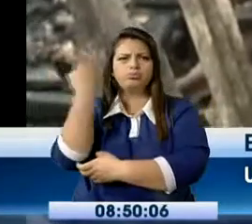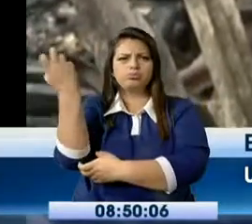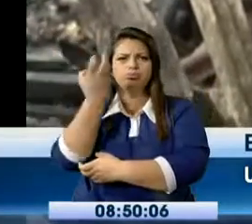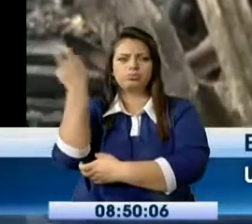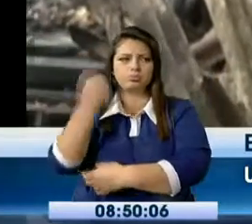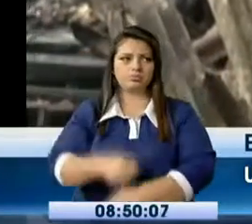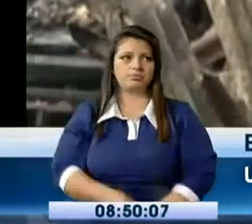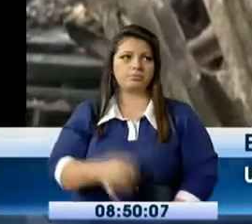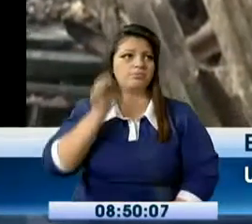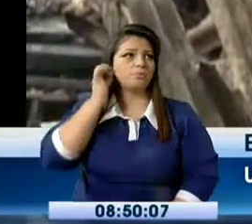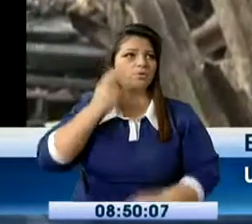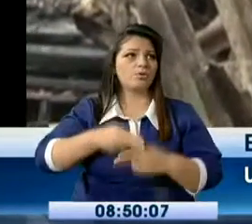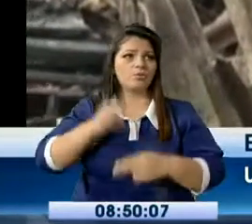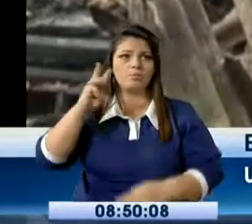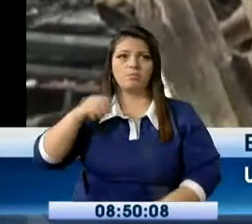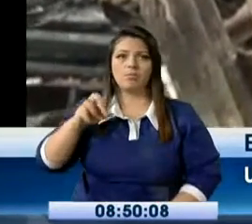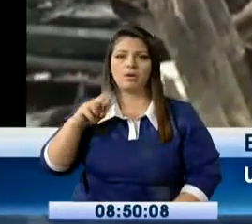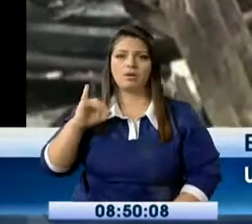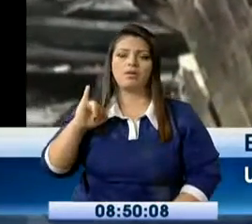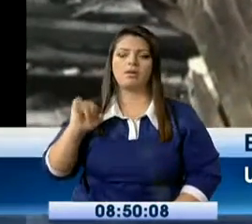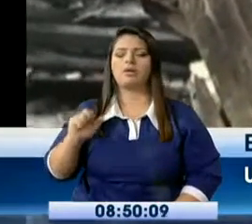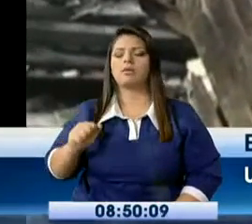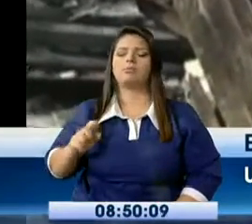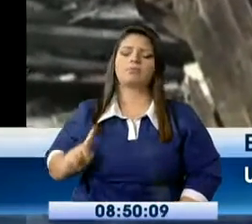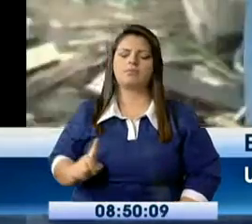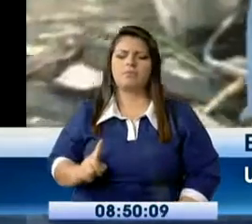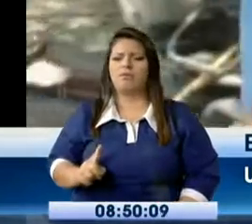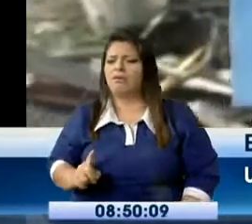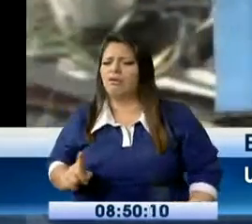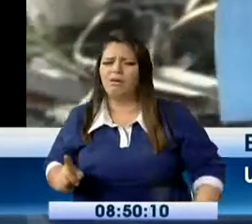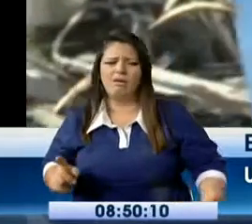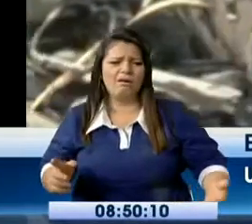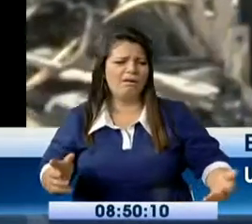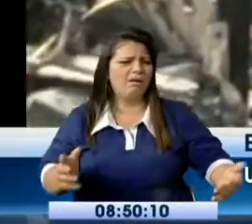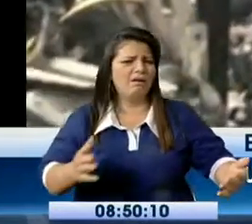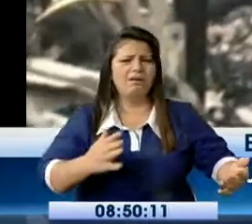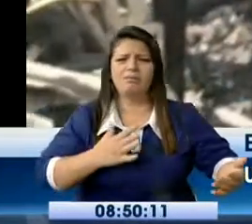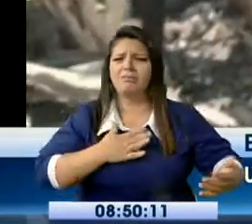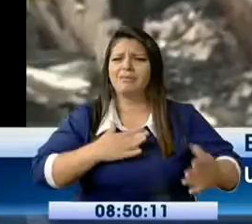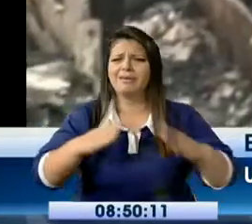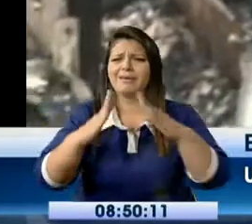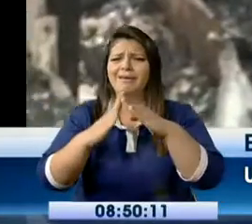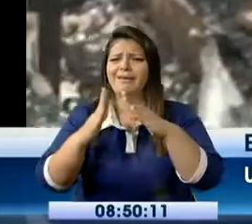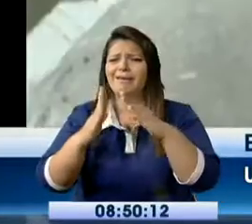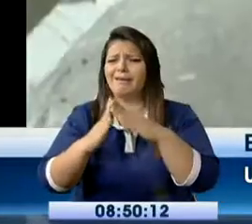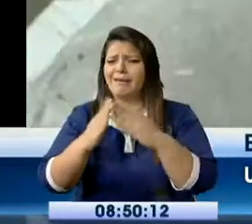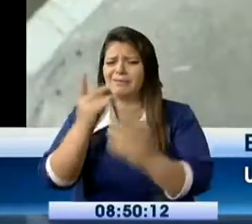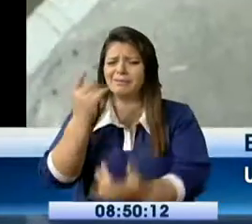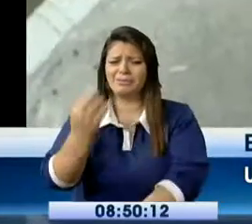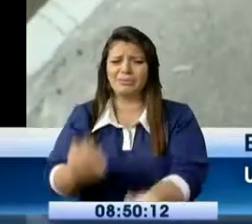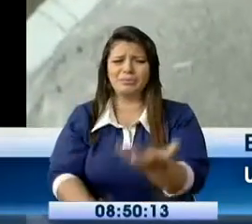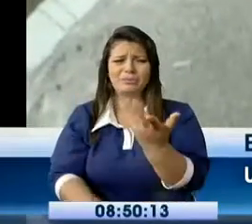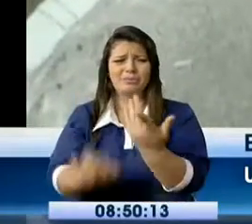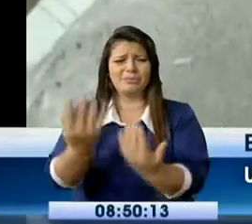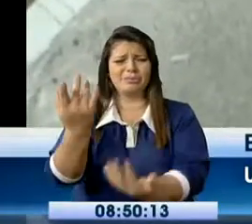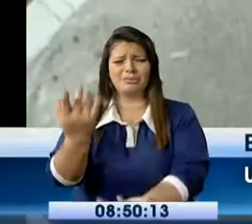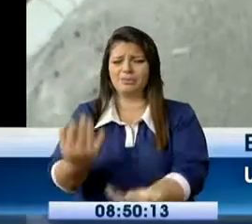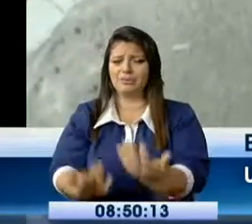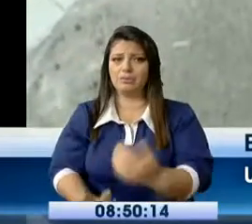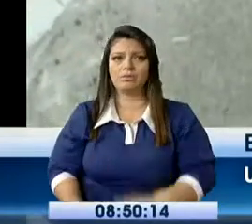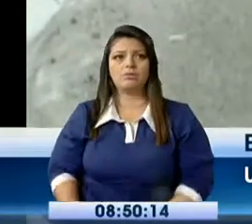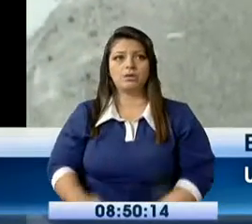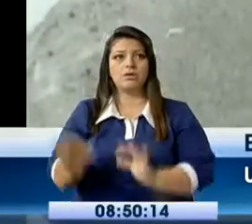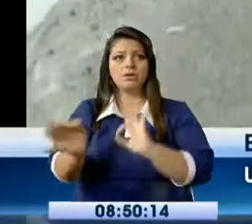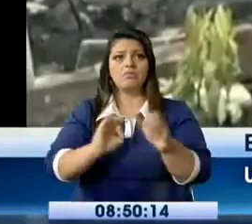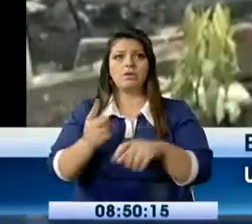Doña María Macas aún no puede entender cómo se produjo el siniestro. Sostiene que una hora antes compró un cilindro con gas y lo dejó en el interior